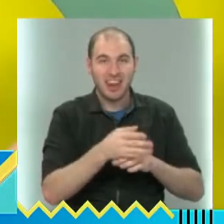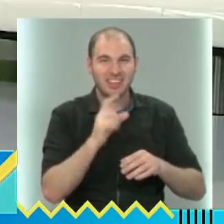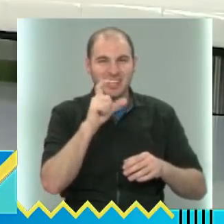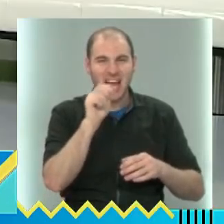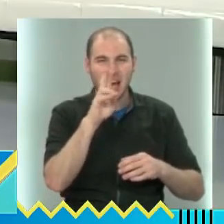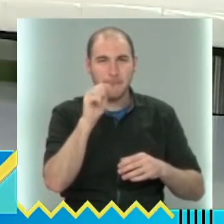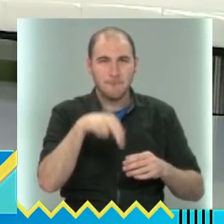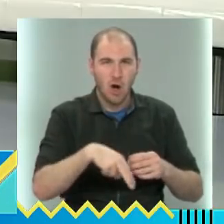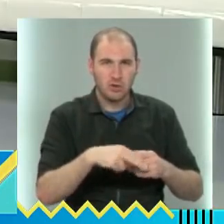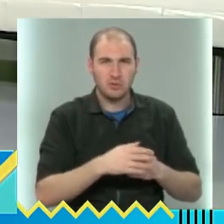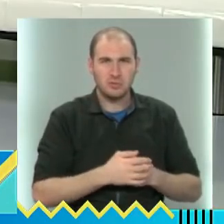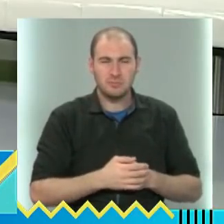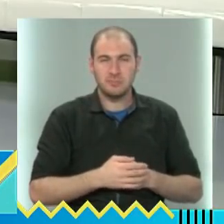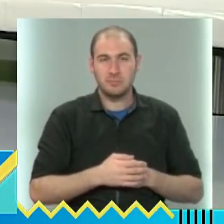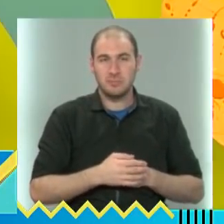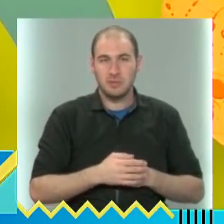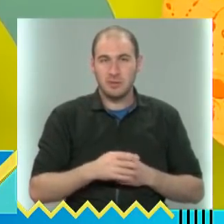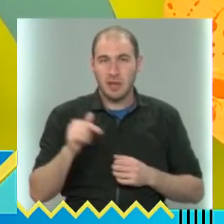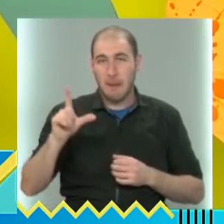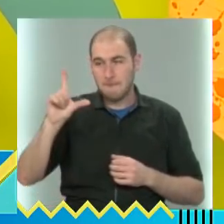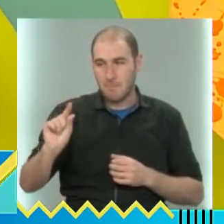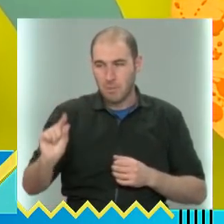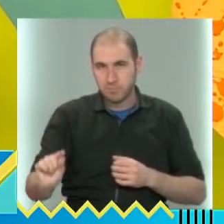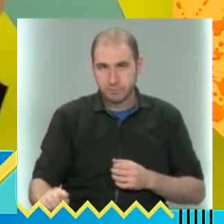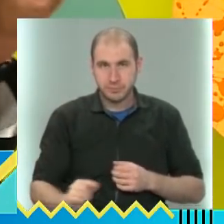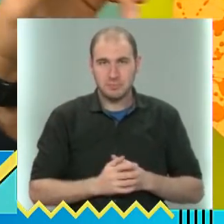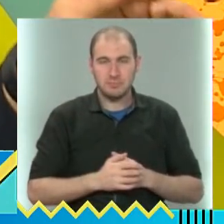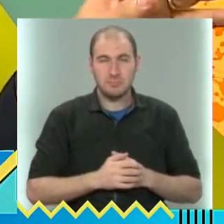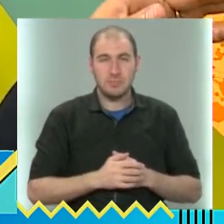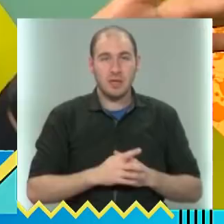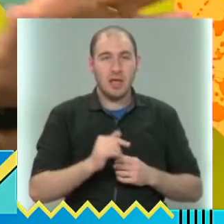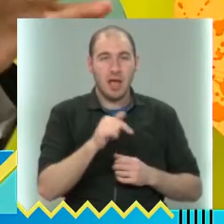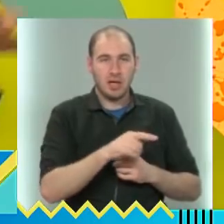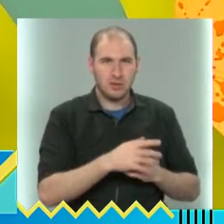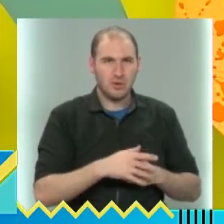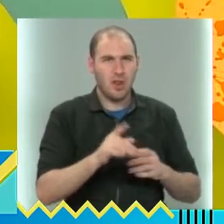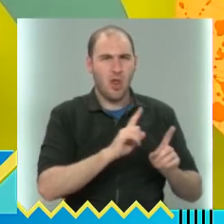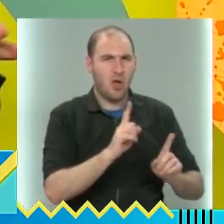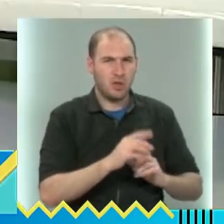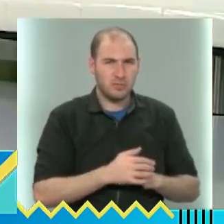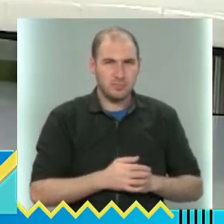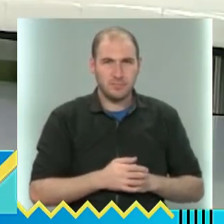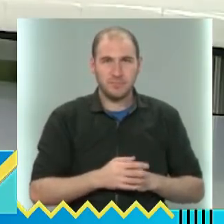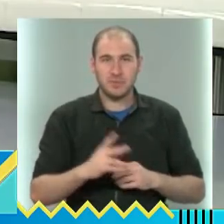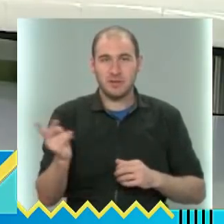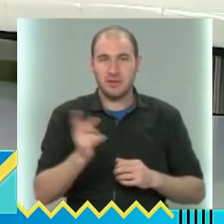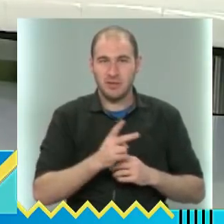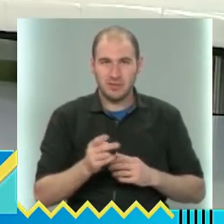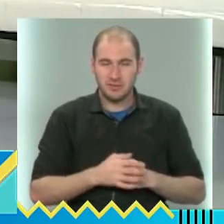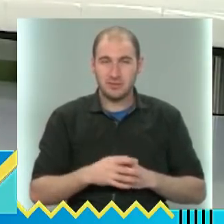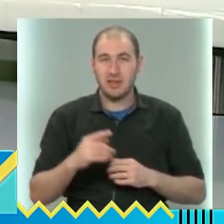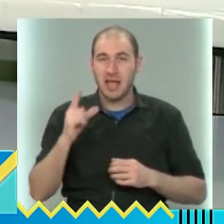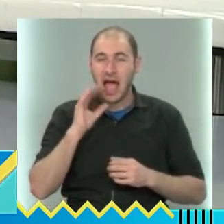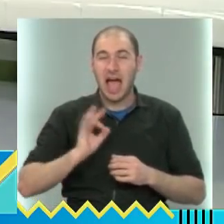carbón para generar energía eléctrica. Cada vez menos. Al abandonar. Los dejo. Cada vez más sol y